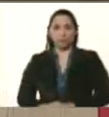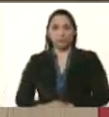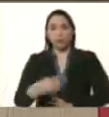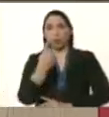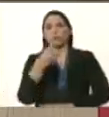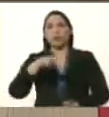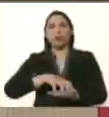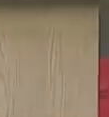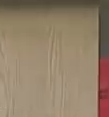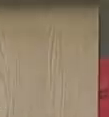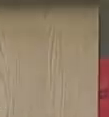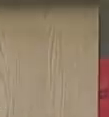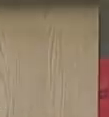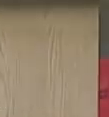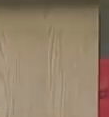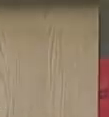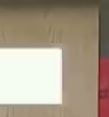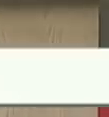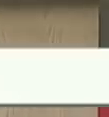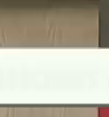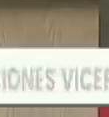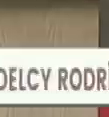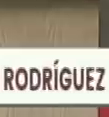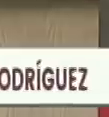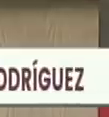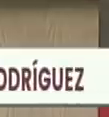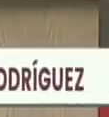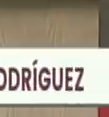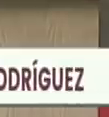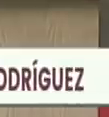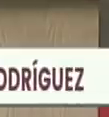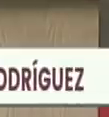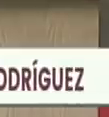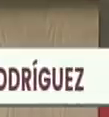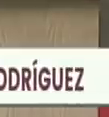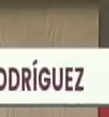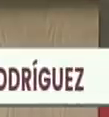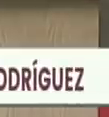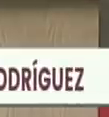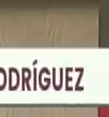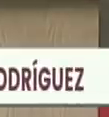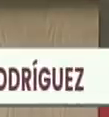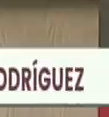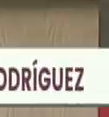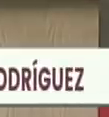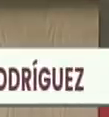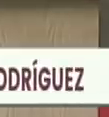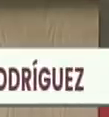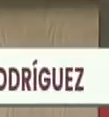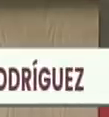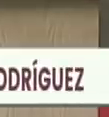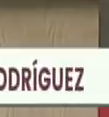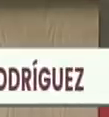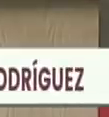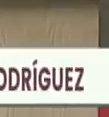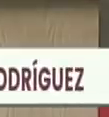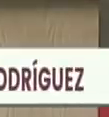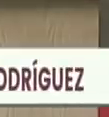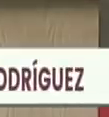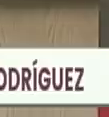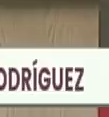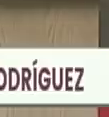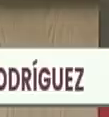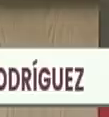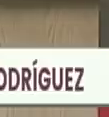uno del estado Falcón, tres del estado Aragua, uno del estado La Guaira, uno del